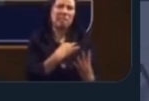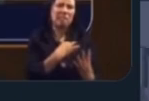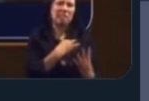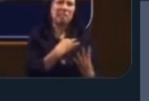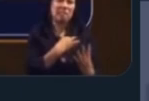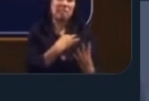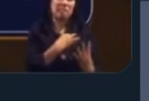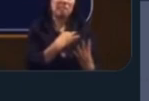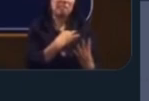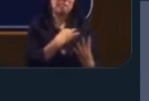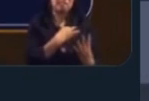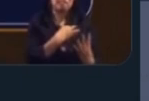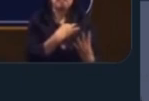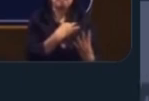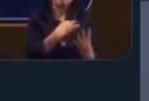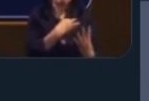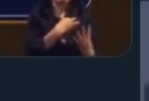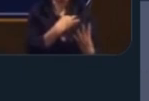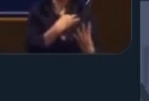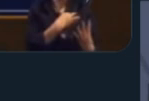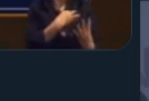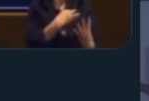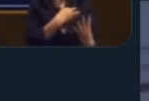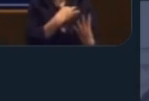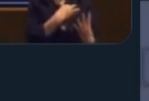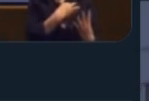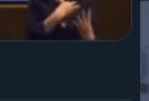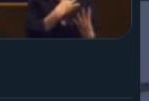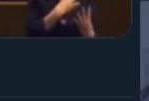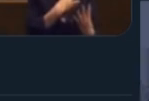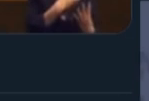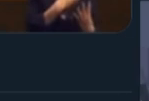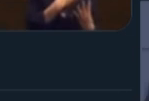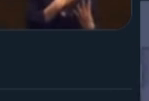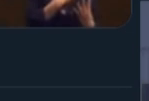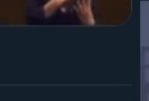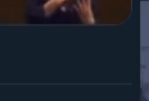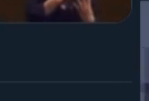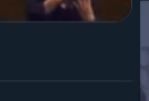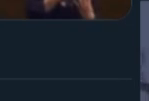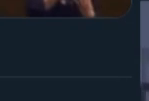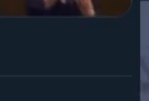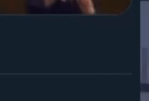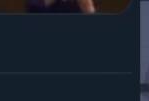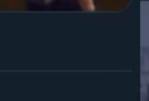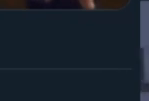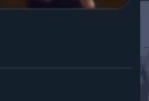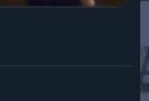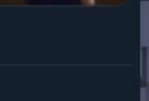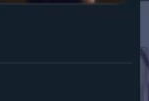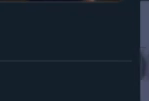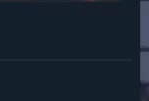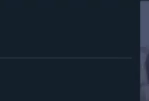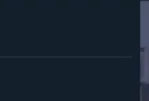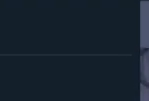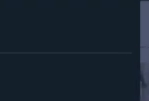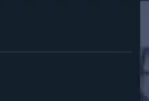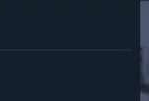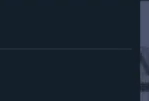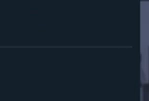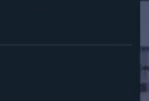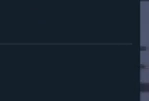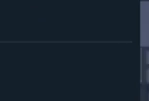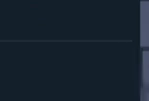juez que mediaran la decisión limitando así las garantías de los propietarios cero comillas es decir el instrumento que hoy